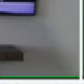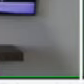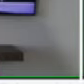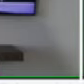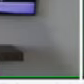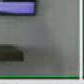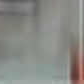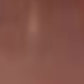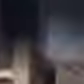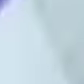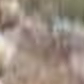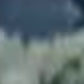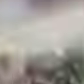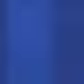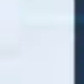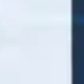regresamos